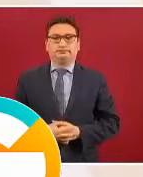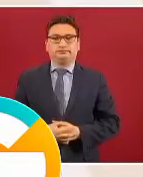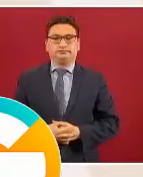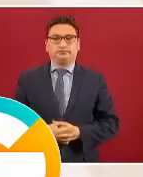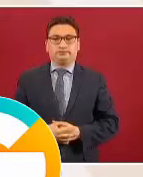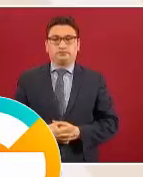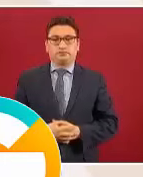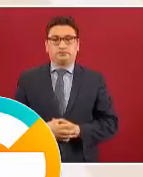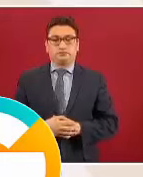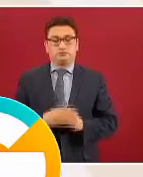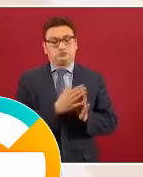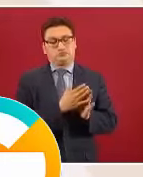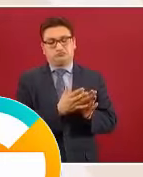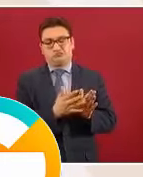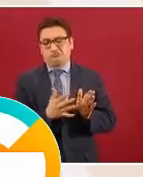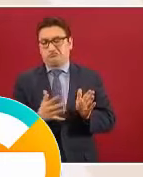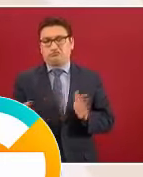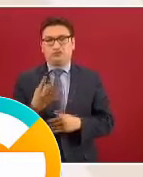9 meses.